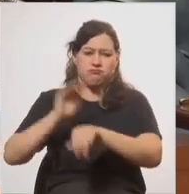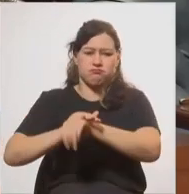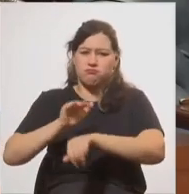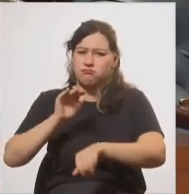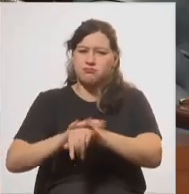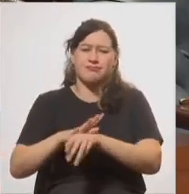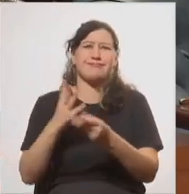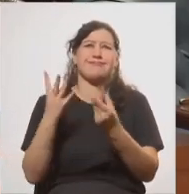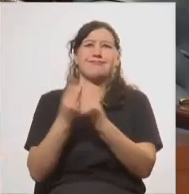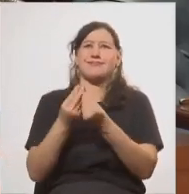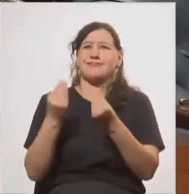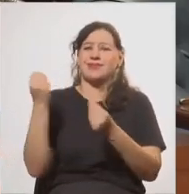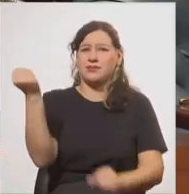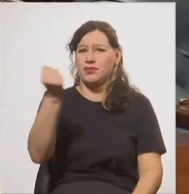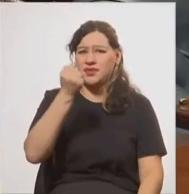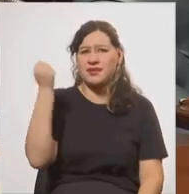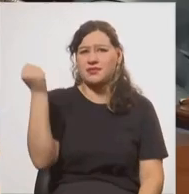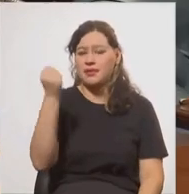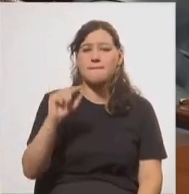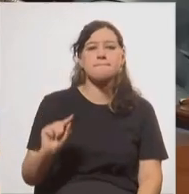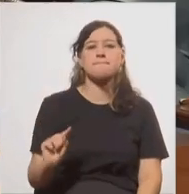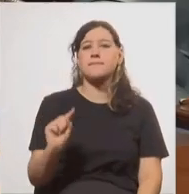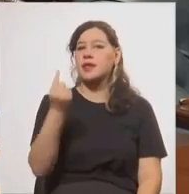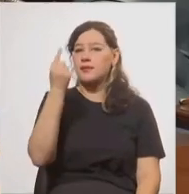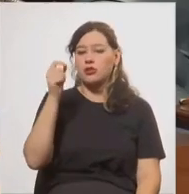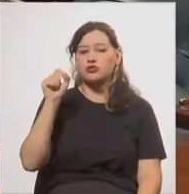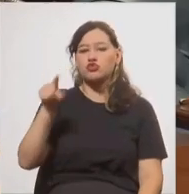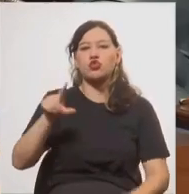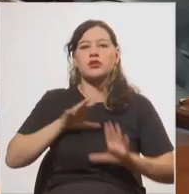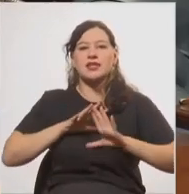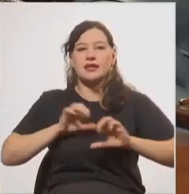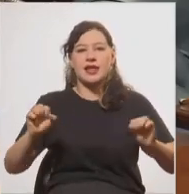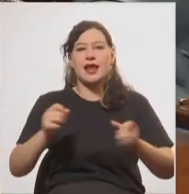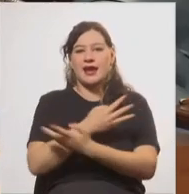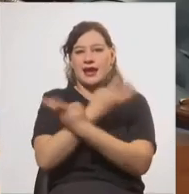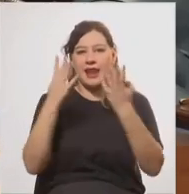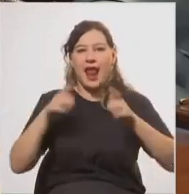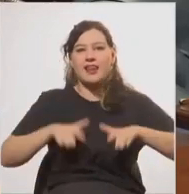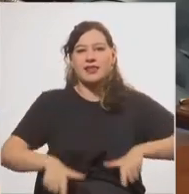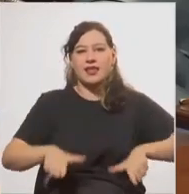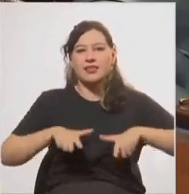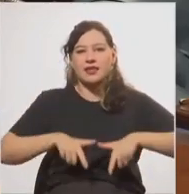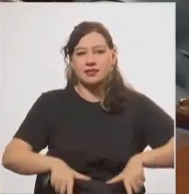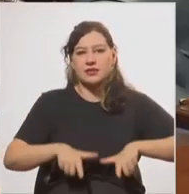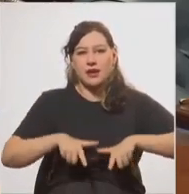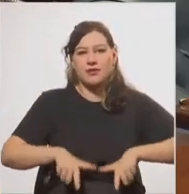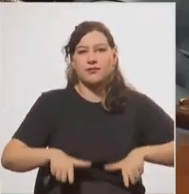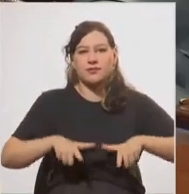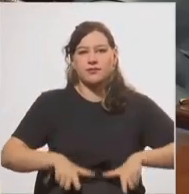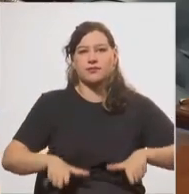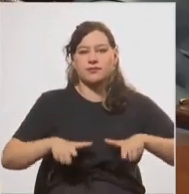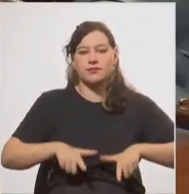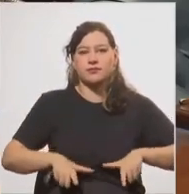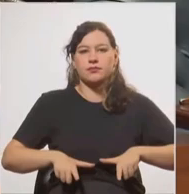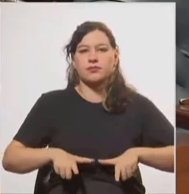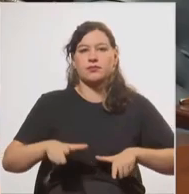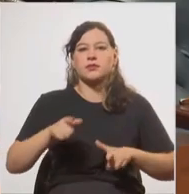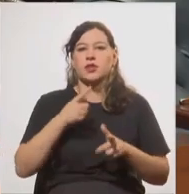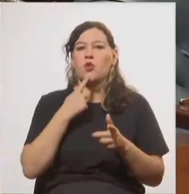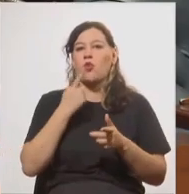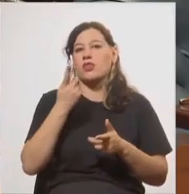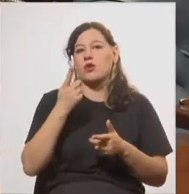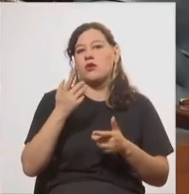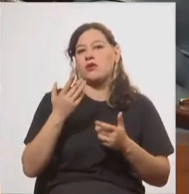de gran importancia. Primero, como secretaria general de la Intendencia durante la gestión de Tabaré